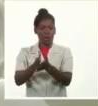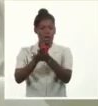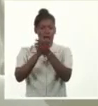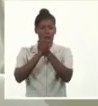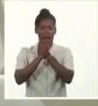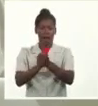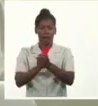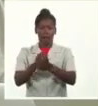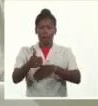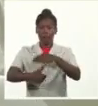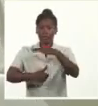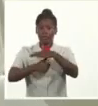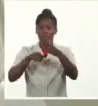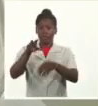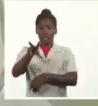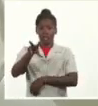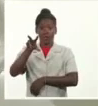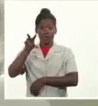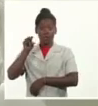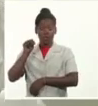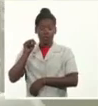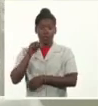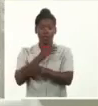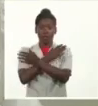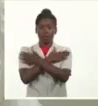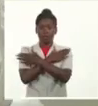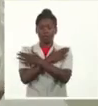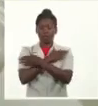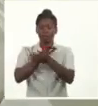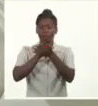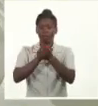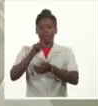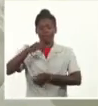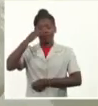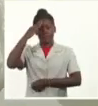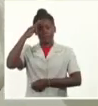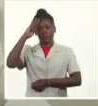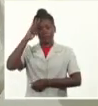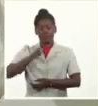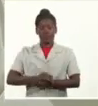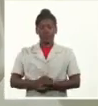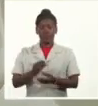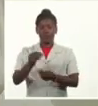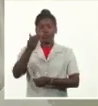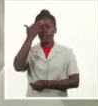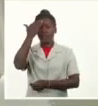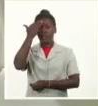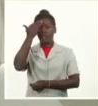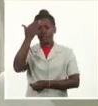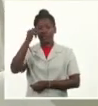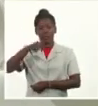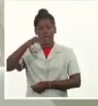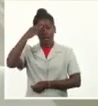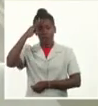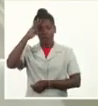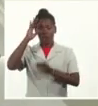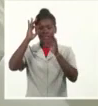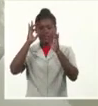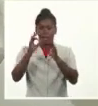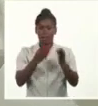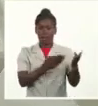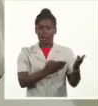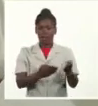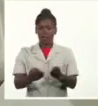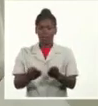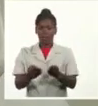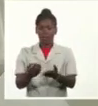Urrego de alcanzar la paz total. Gracias, República de Cuba, por su hospitalidad.